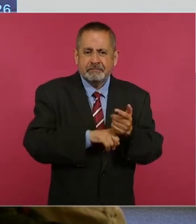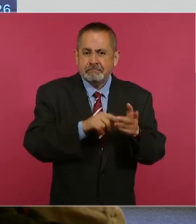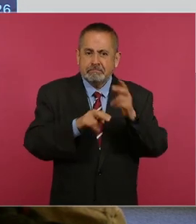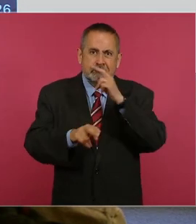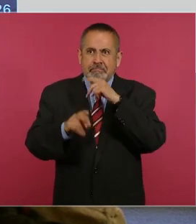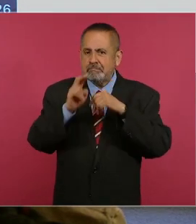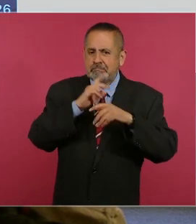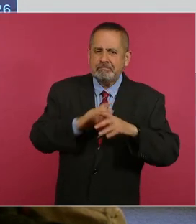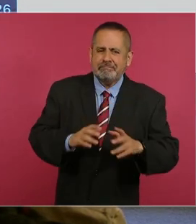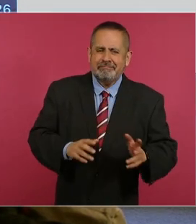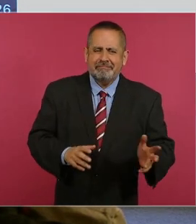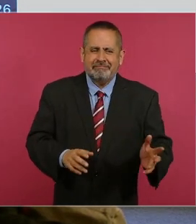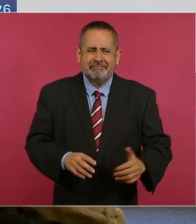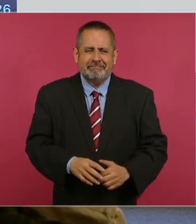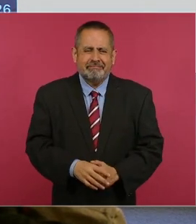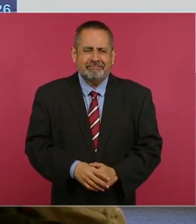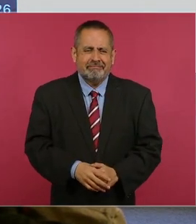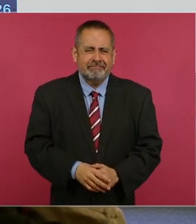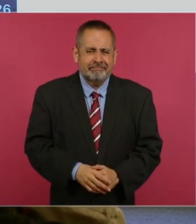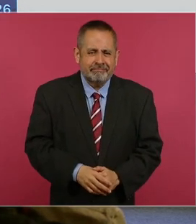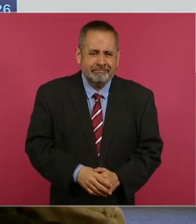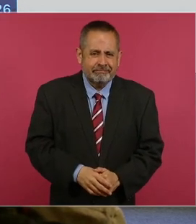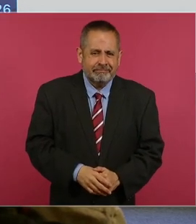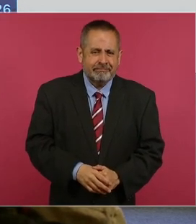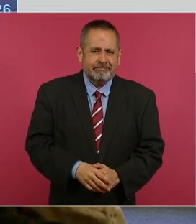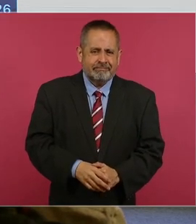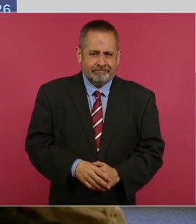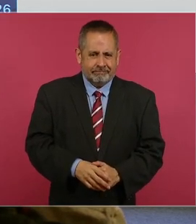desesperados y además